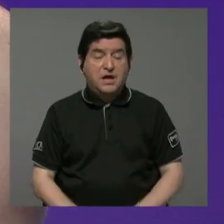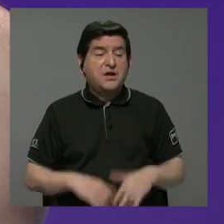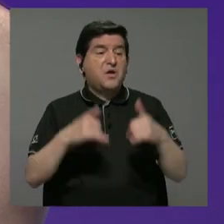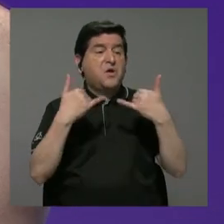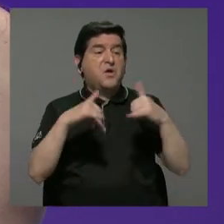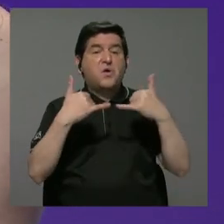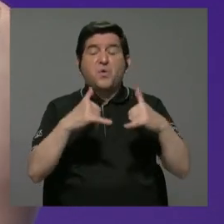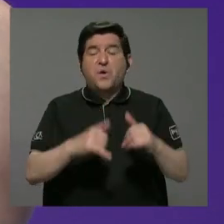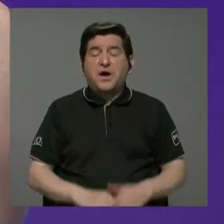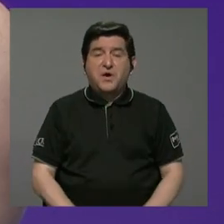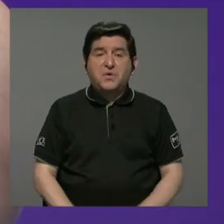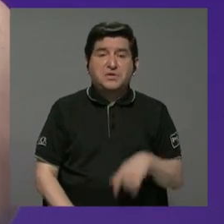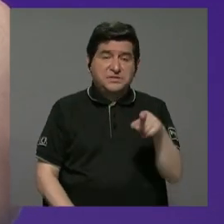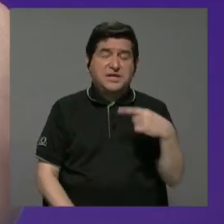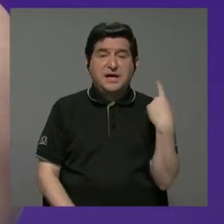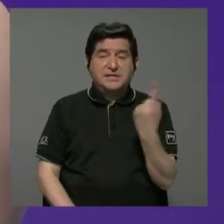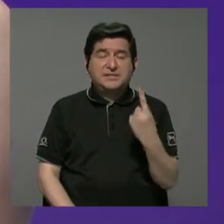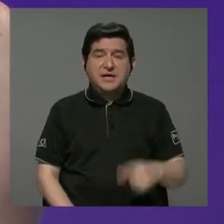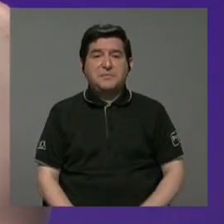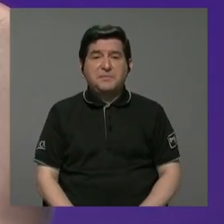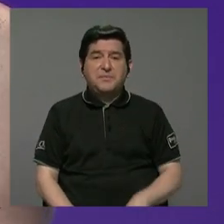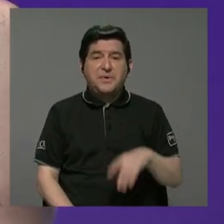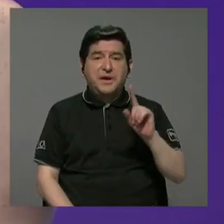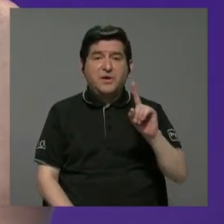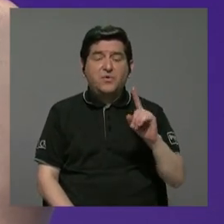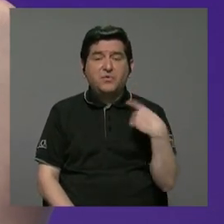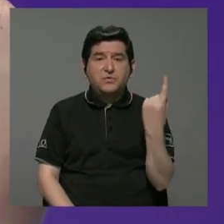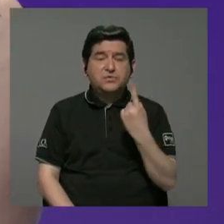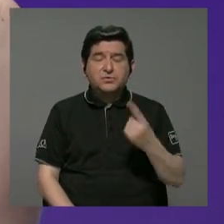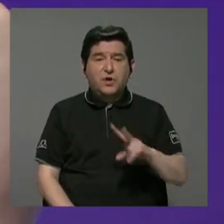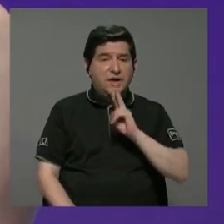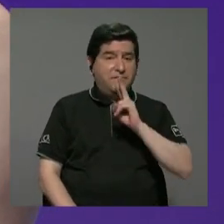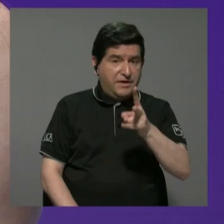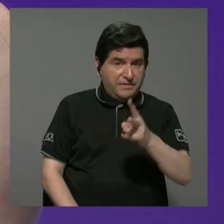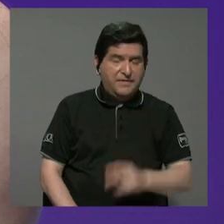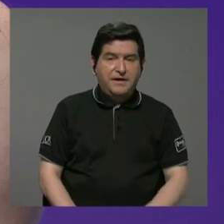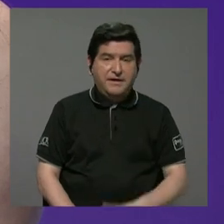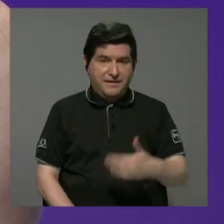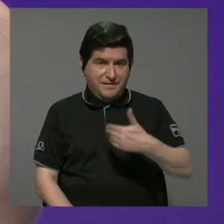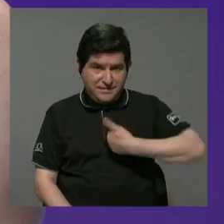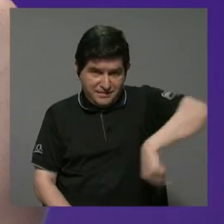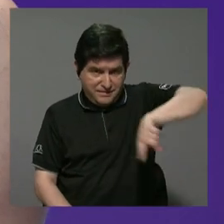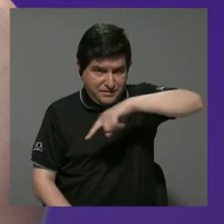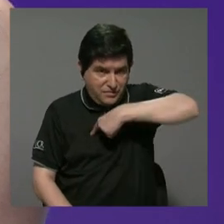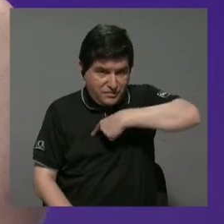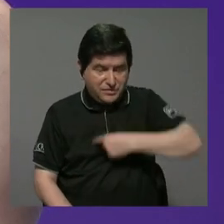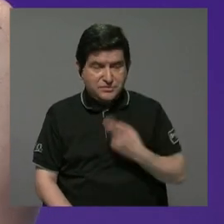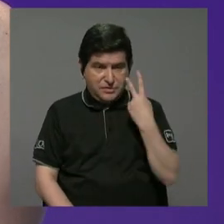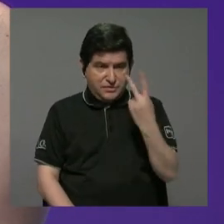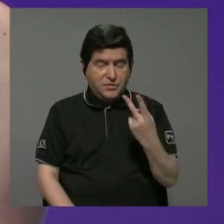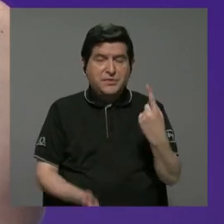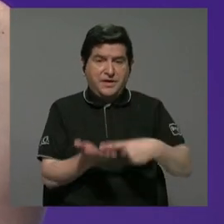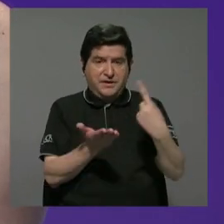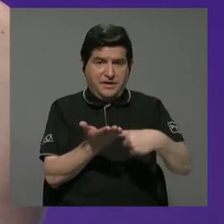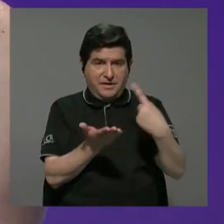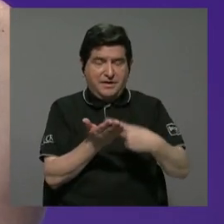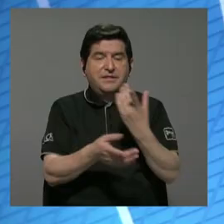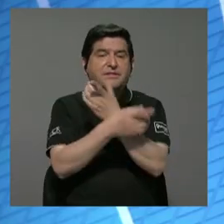de suma cero, que las cosas no son siempre en blanco o en negro, creo que ahí es donde tenemos que verlo desde el debate